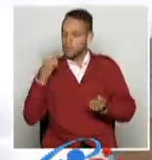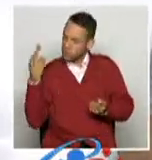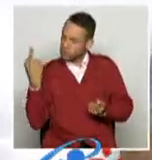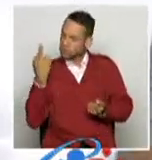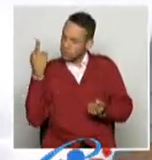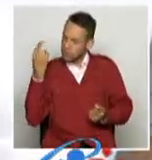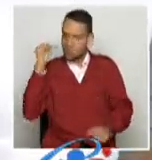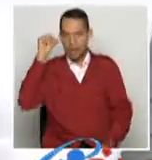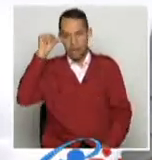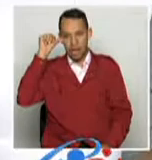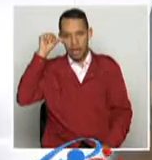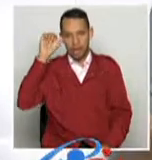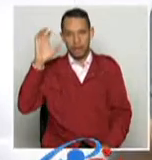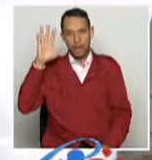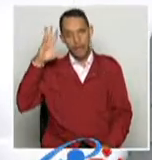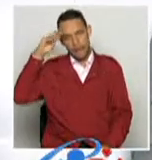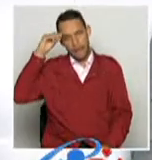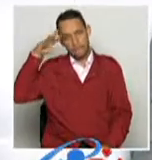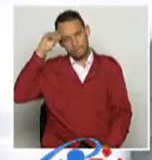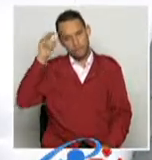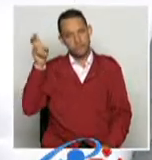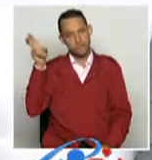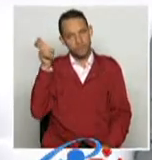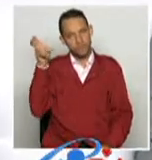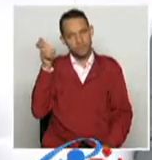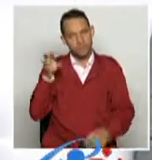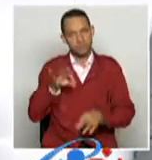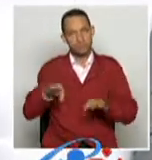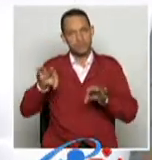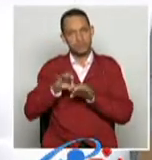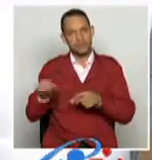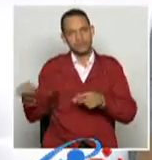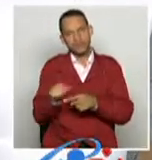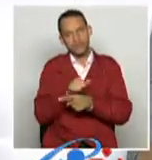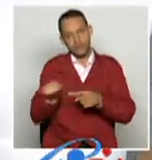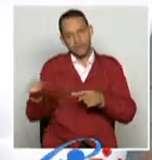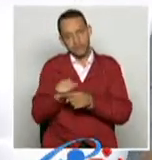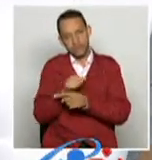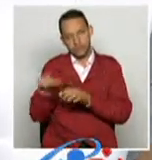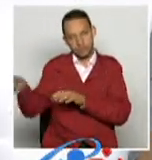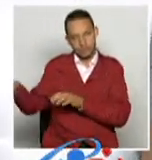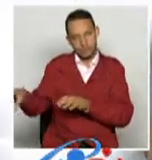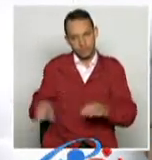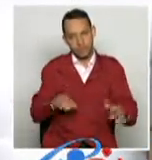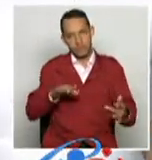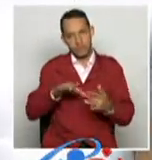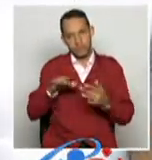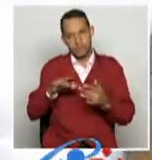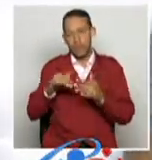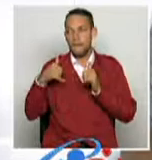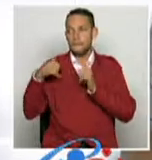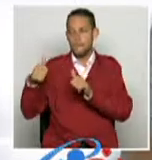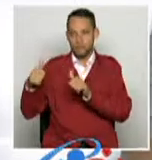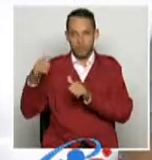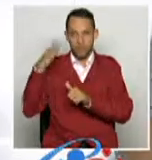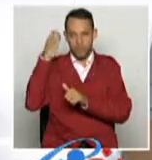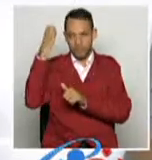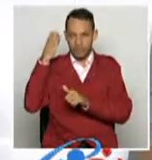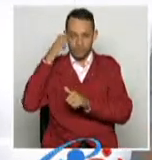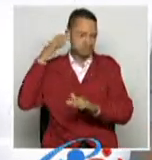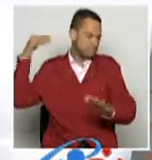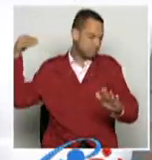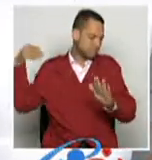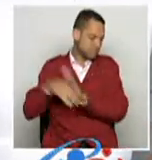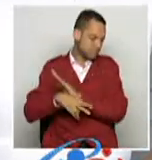eso es lo que uno vive, porque siempre he dicho, la Ayurveda fue, es y será. Y